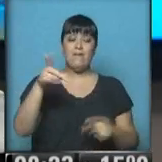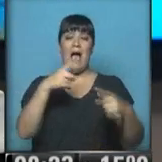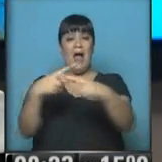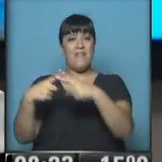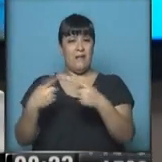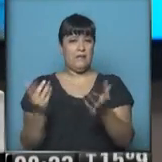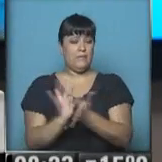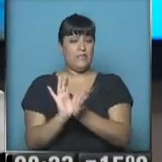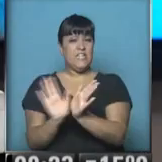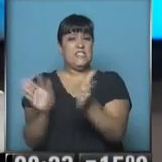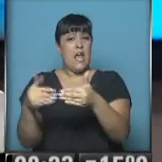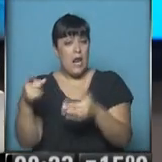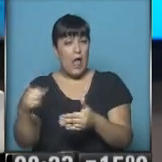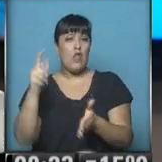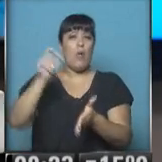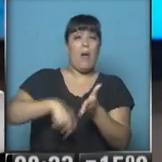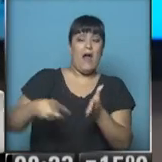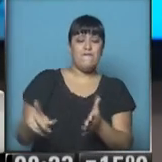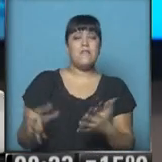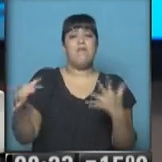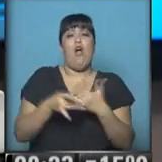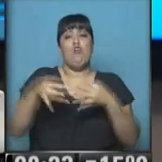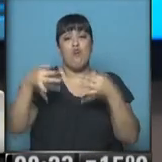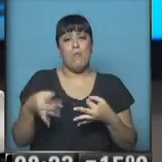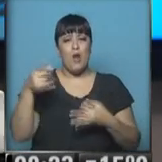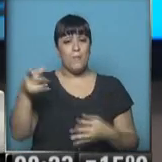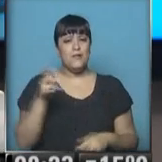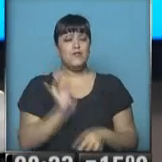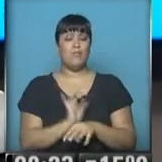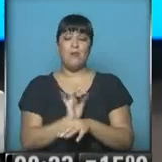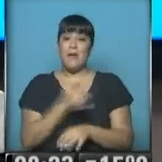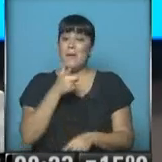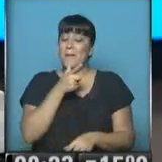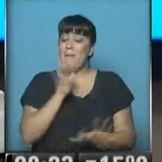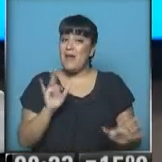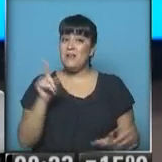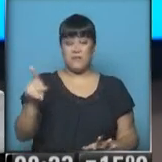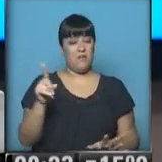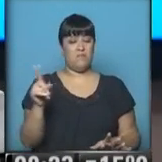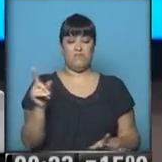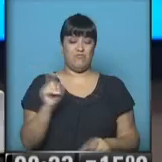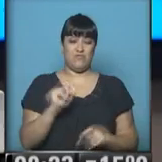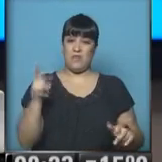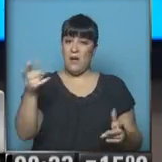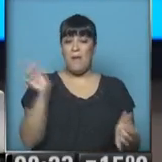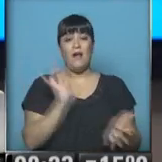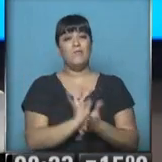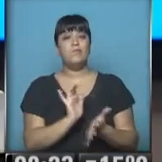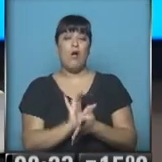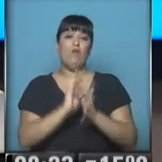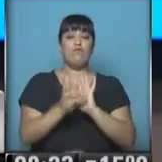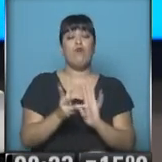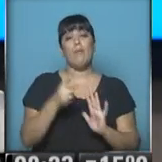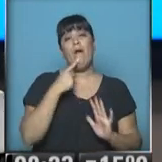cerrado a firmar un compromiso asumir un compromiso Me parece que habla bastante mal de ello Es como que si estuvieran asumiendo